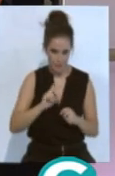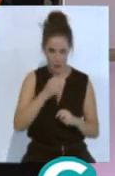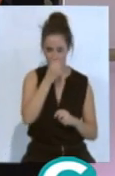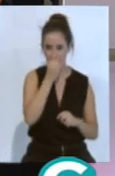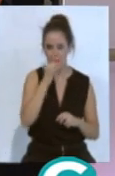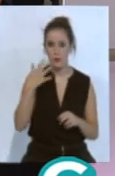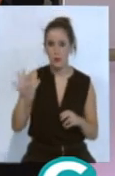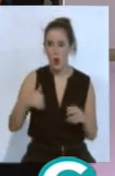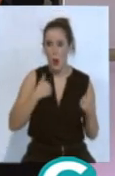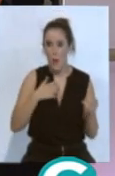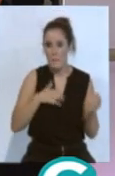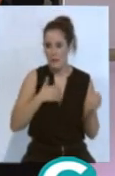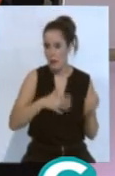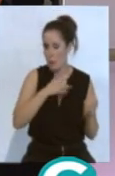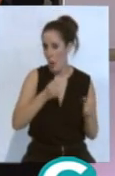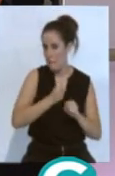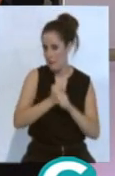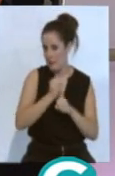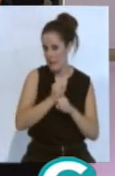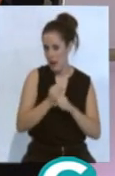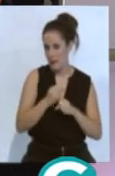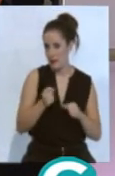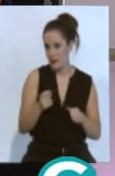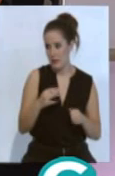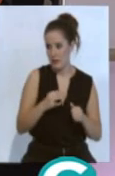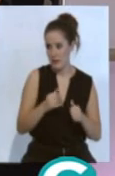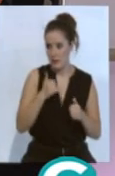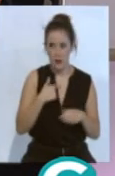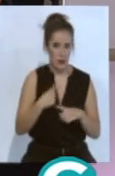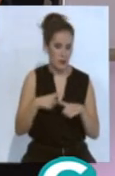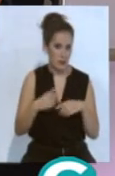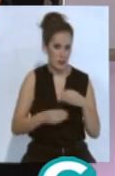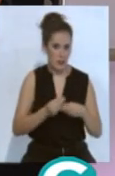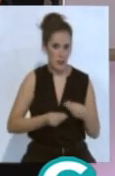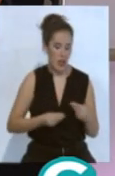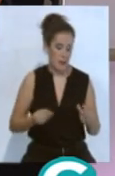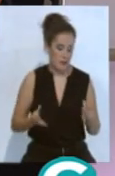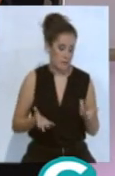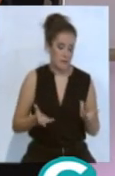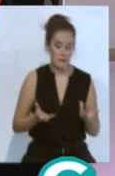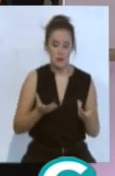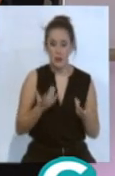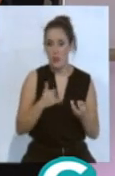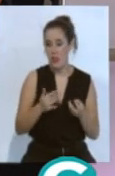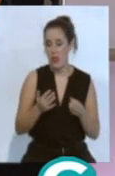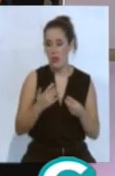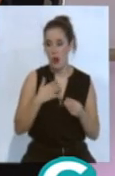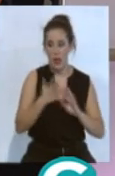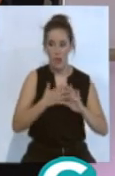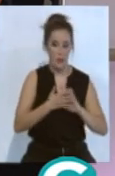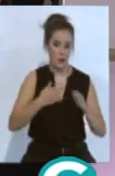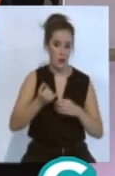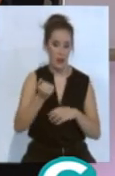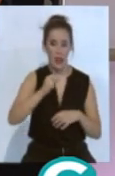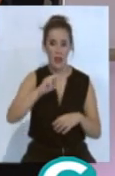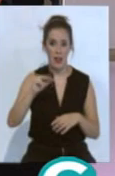la cojo porque es mi trabajo y no tengo más cosas que hacerlo. Y entonces, pues hablando con Javi